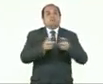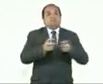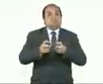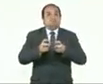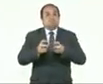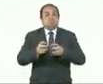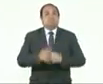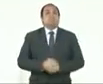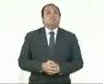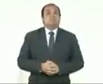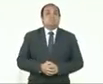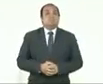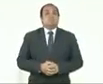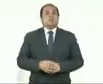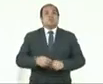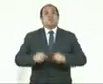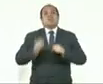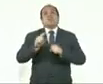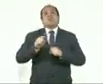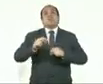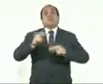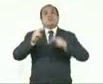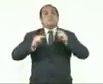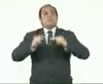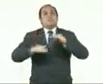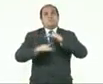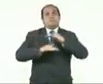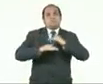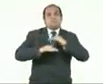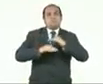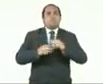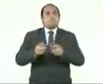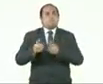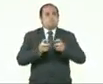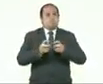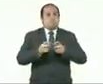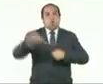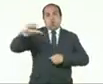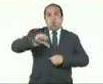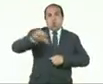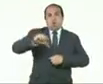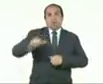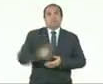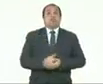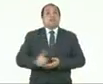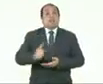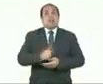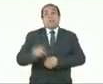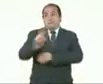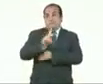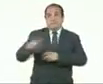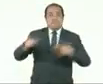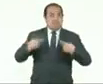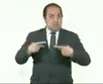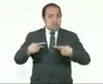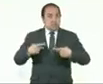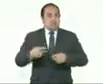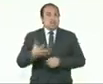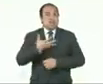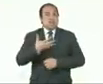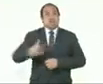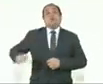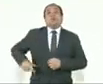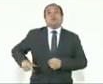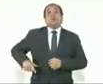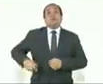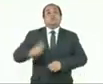de los delitos de bajo impacto. Hoy más que nunca, la ciudadanía tiene en los